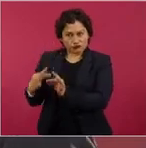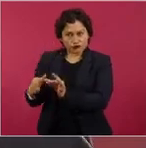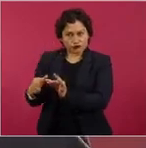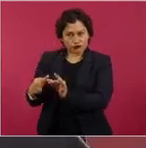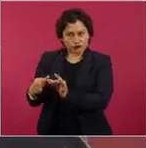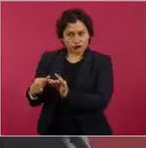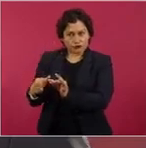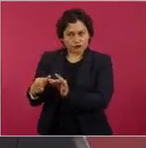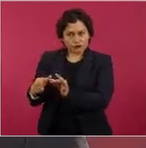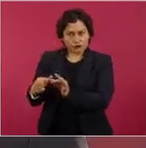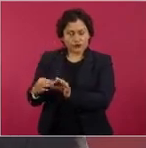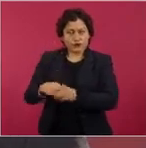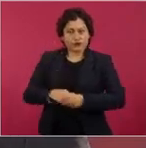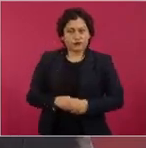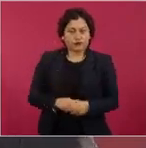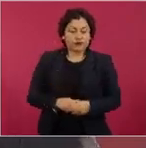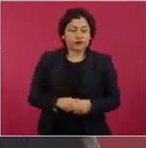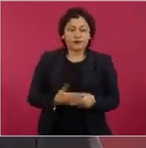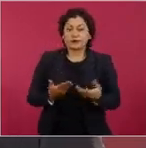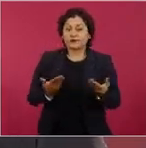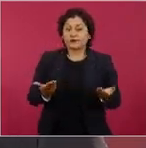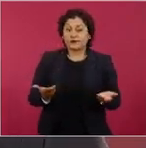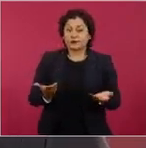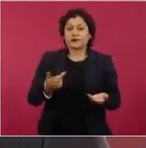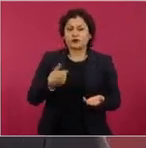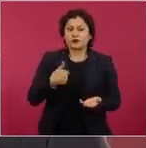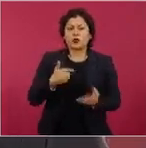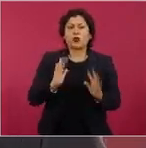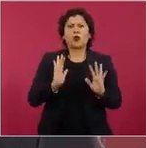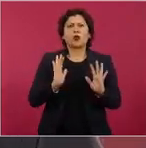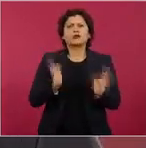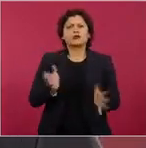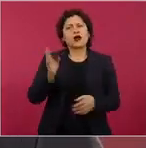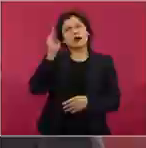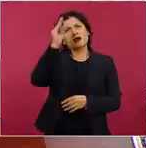pues me he propuesto no dejar